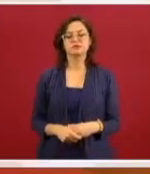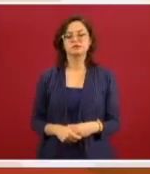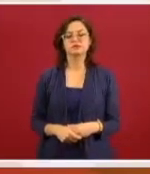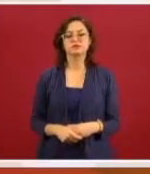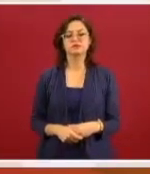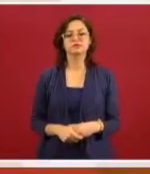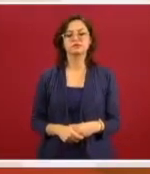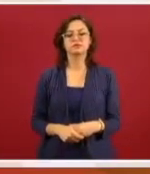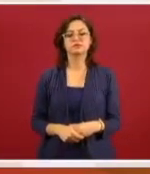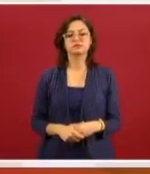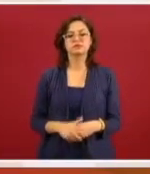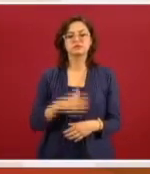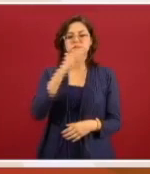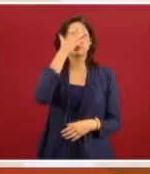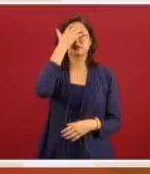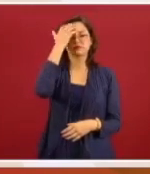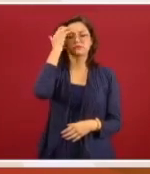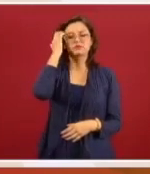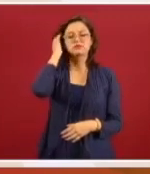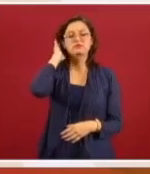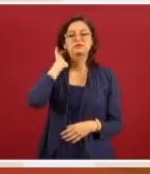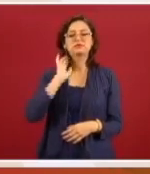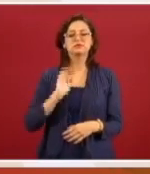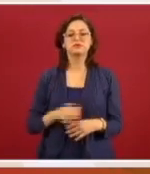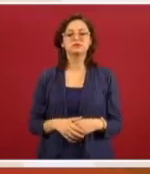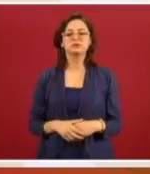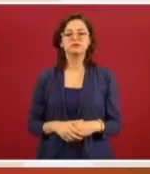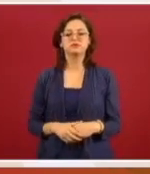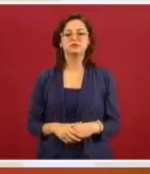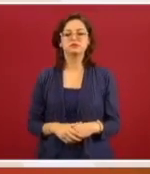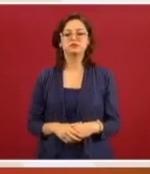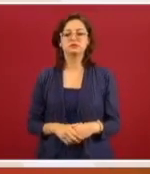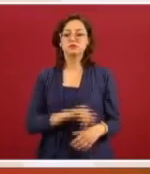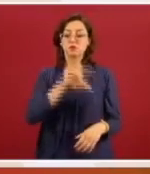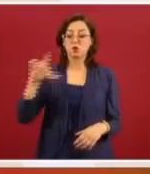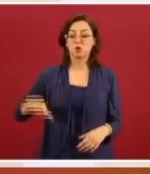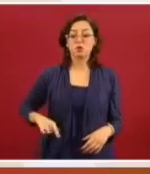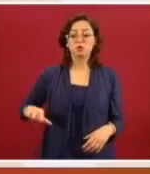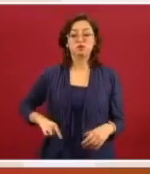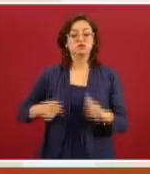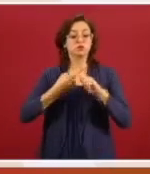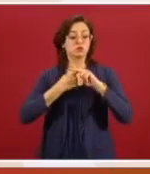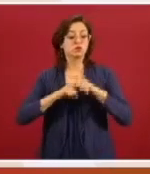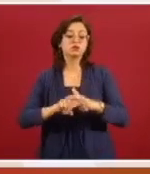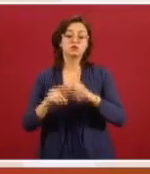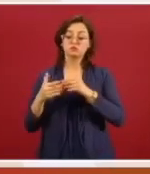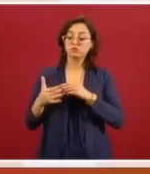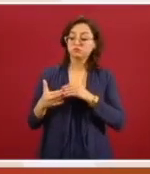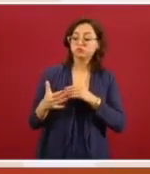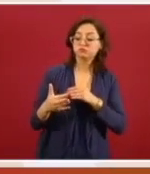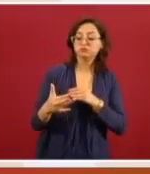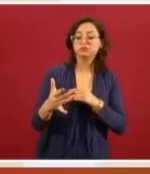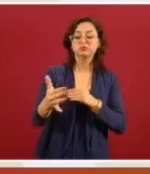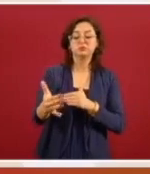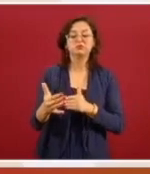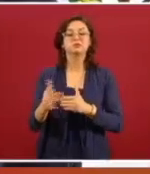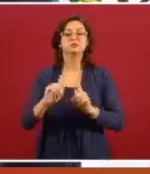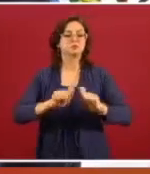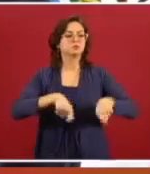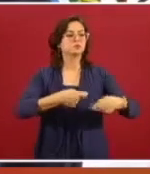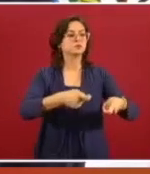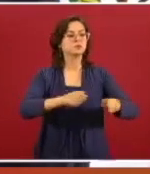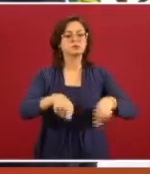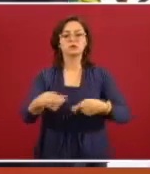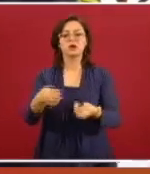Desde el inicio del gobierno hemos entregado apoyos